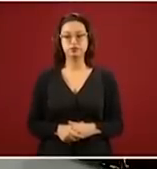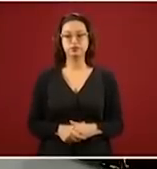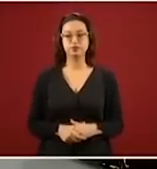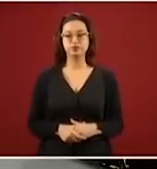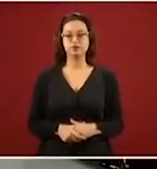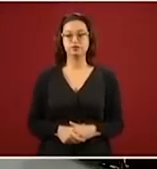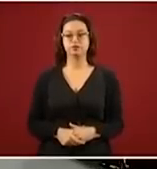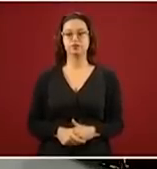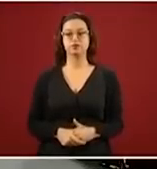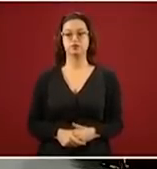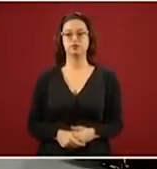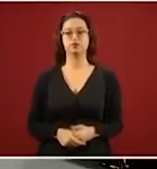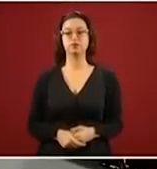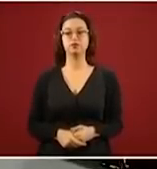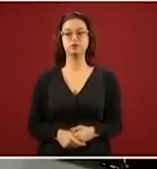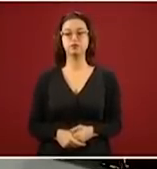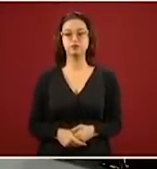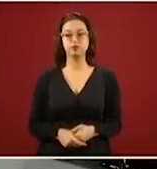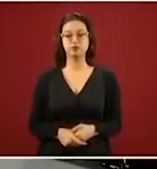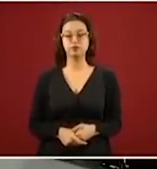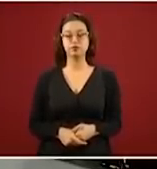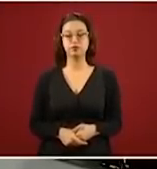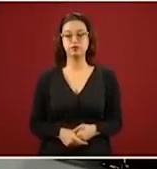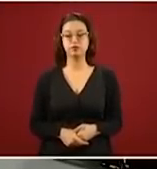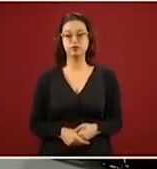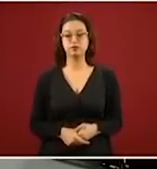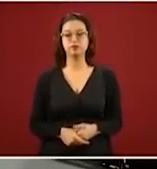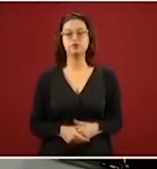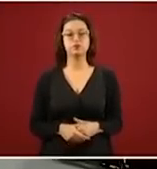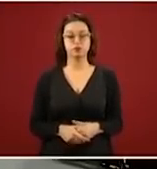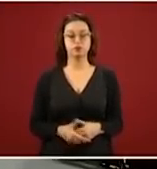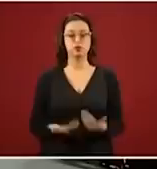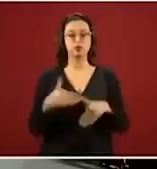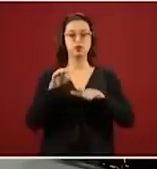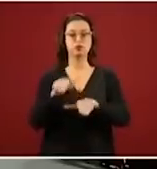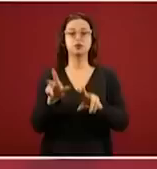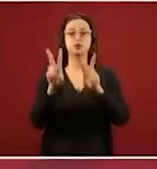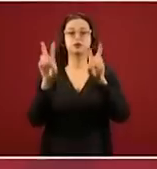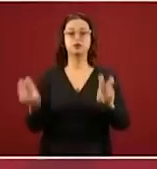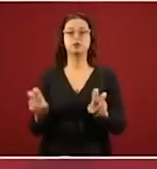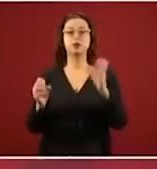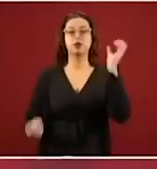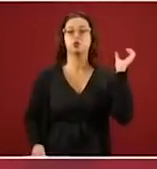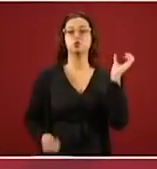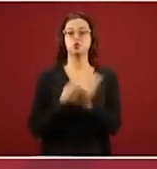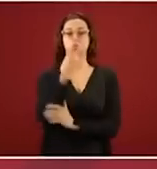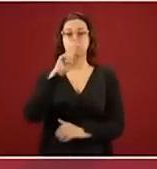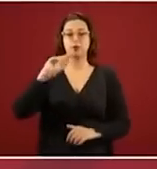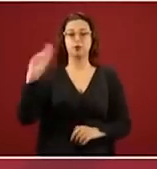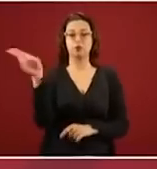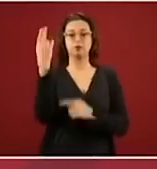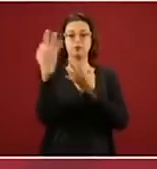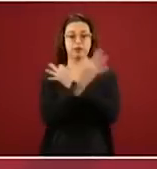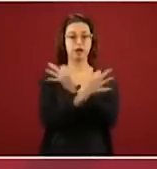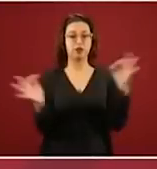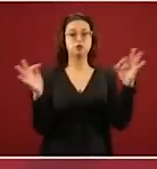anuncio esta nueva universidad se hace porque